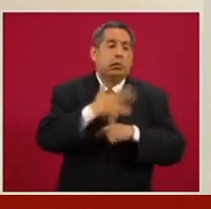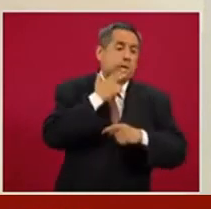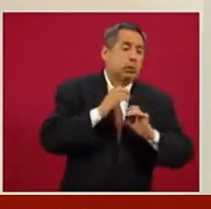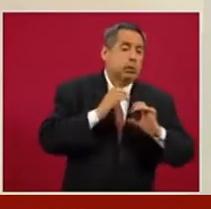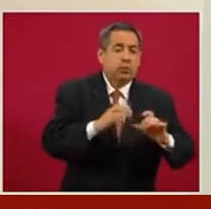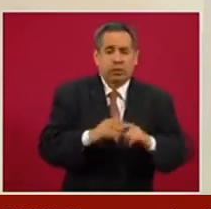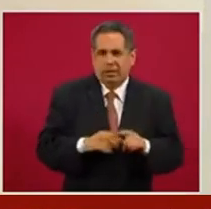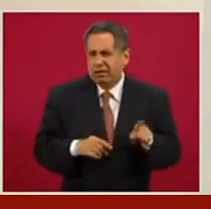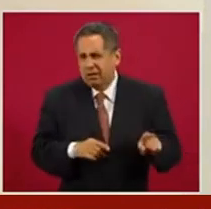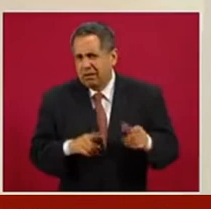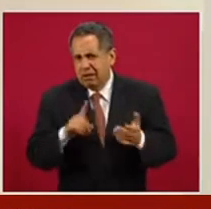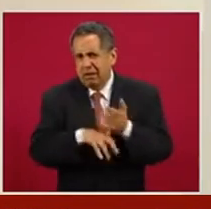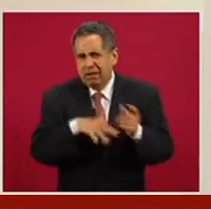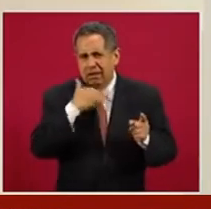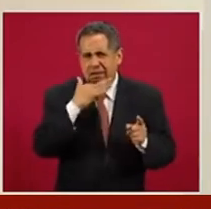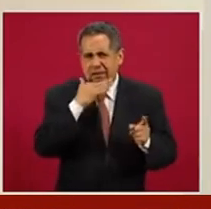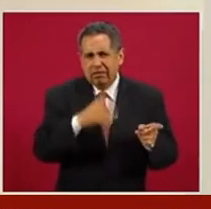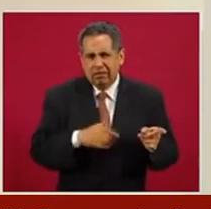defensa